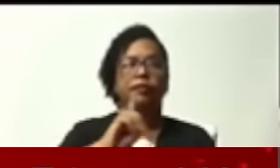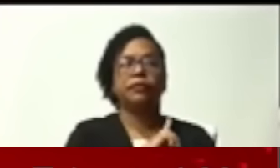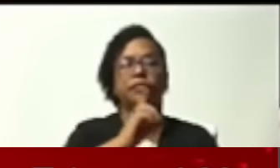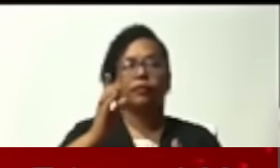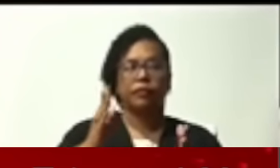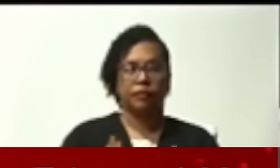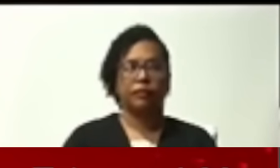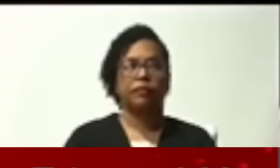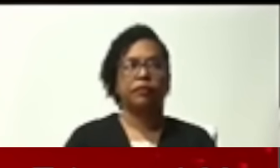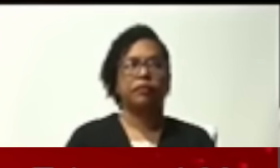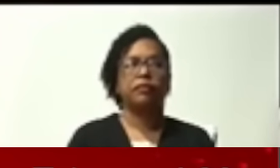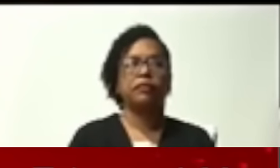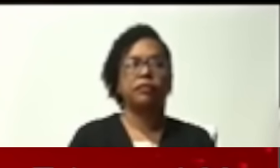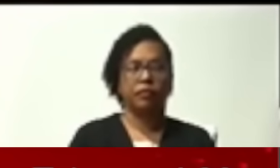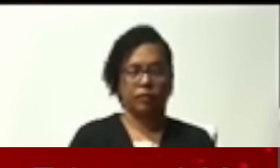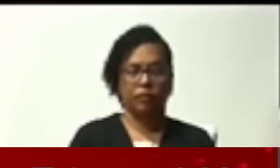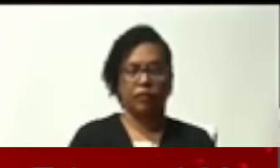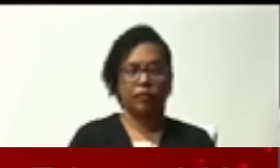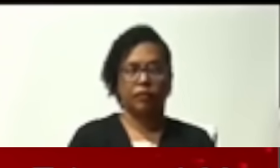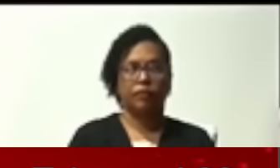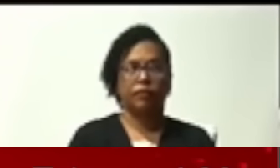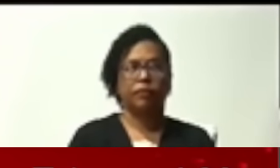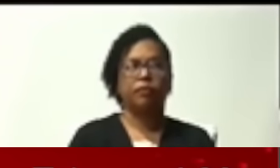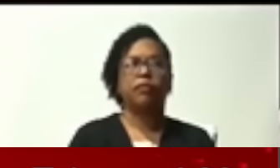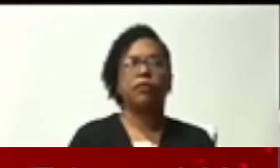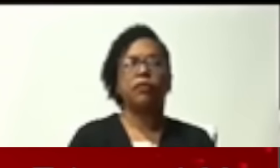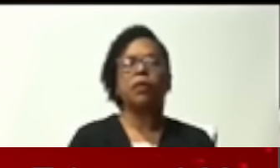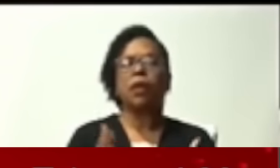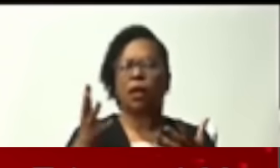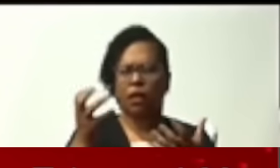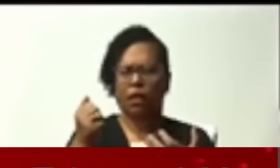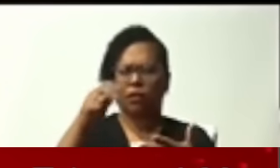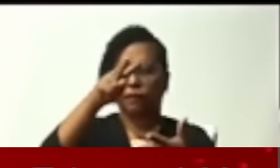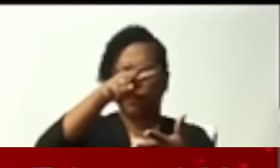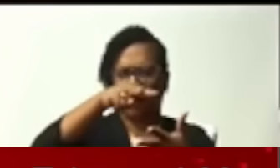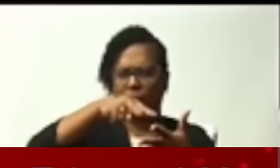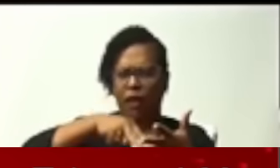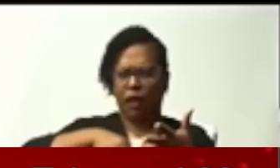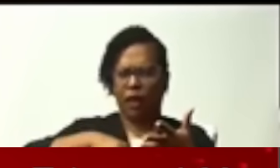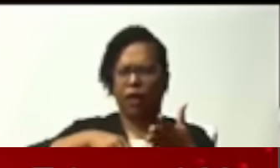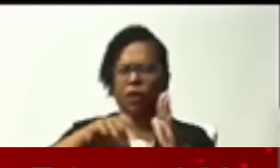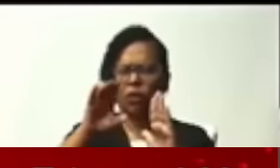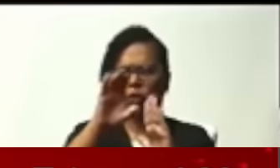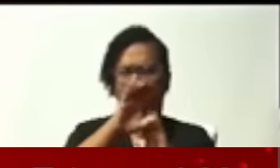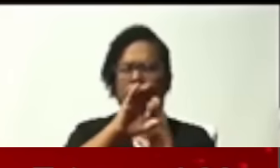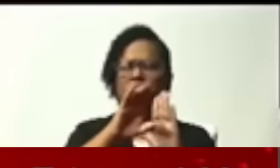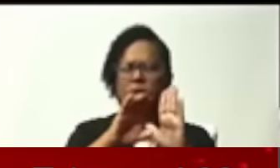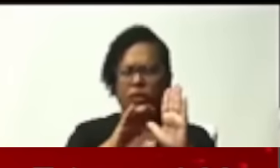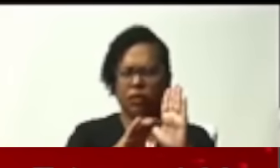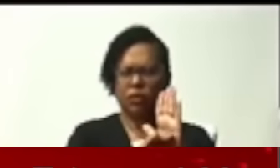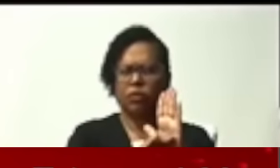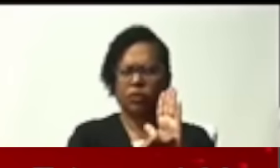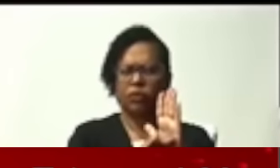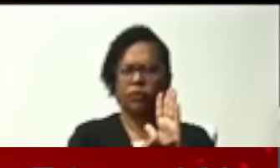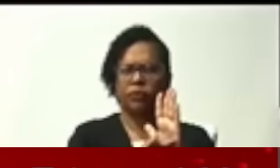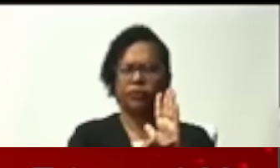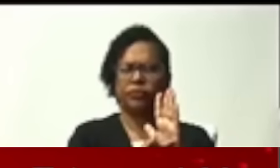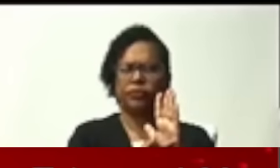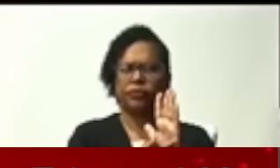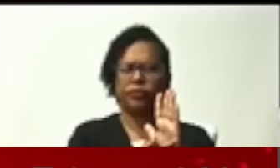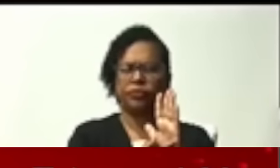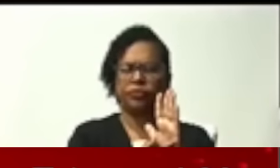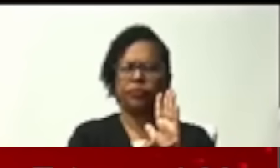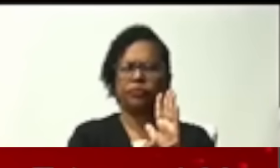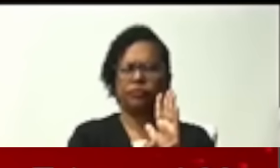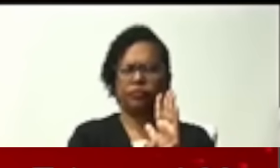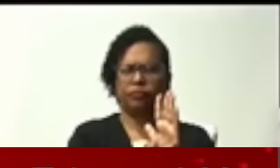Quiero iniciar estas palabras leyendo nuestra Constitución de la República y cómo inicia la misma. Título